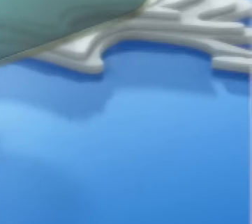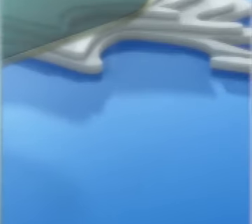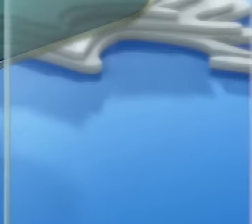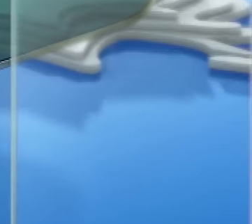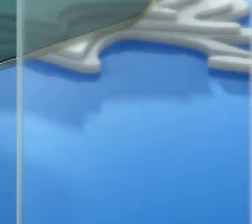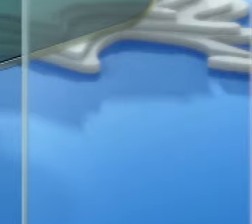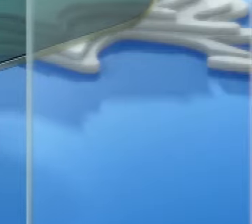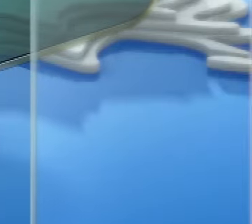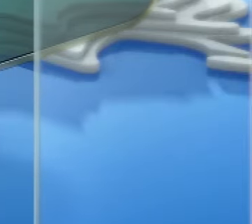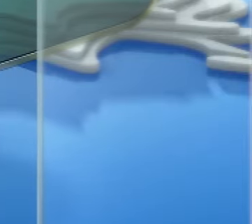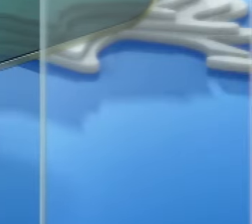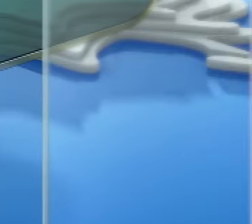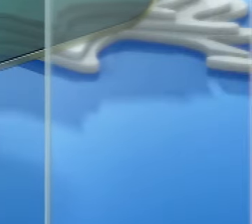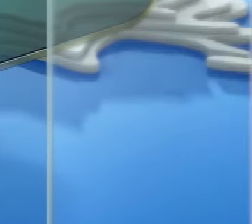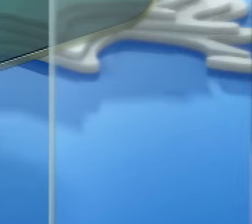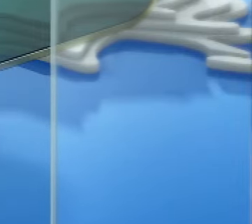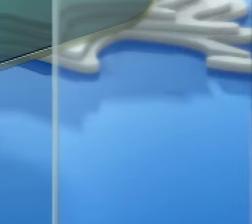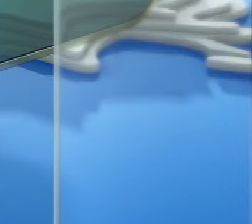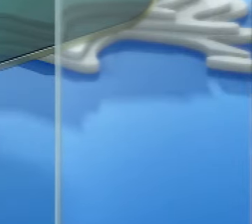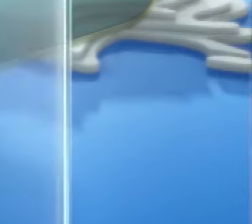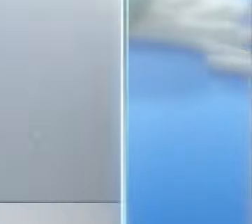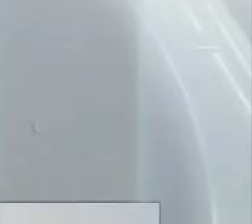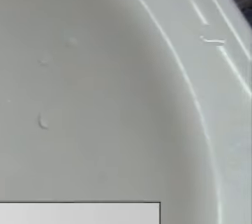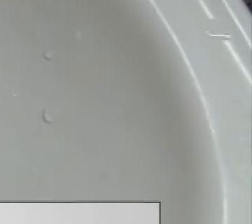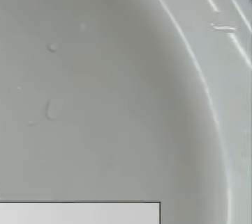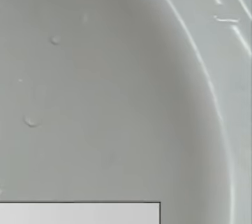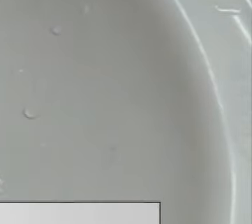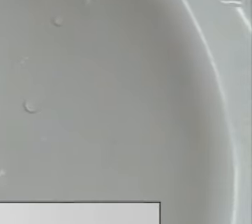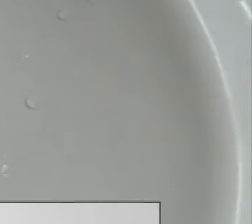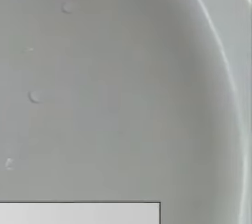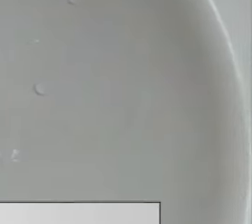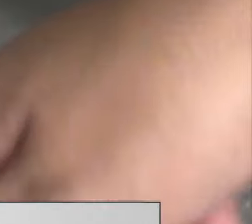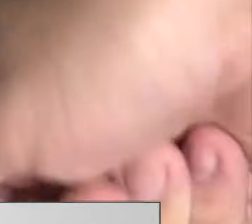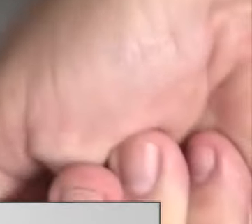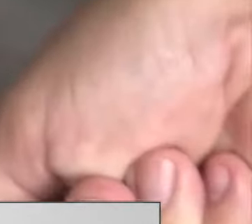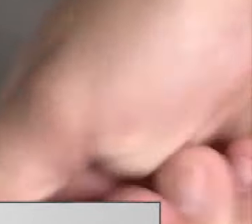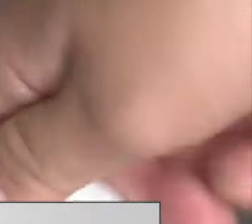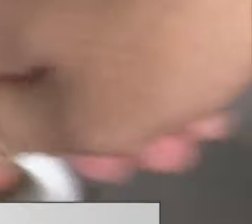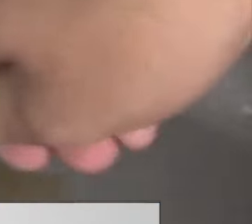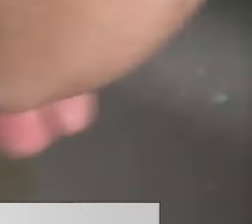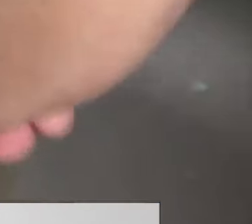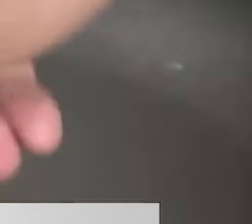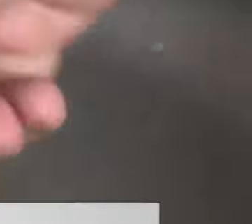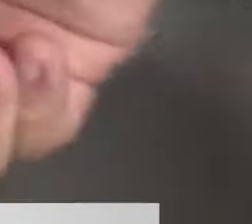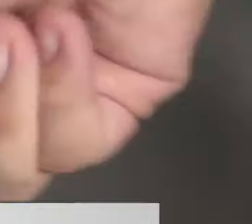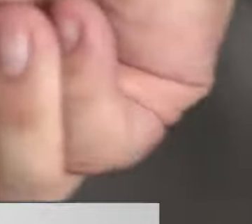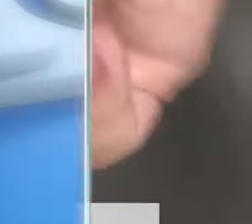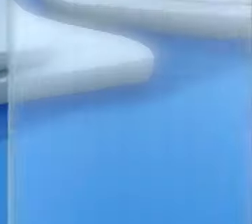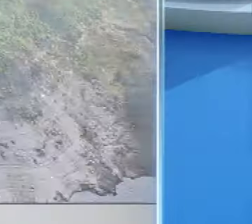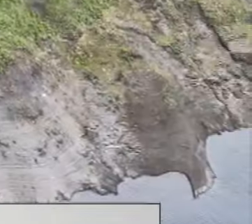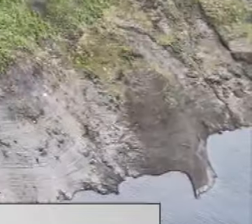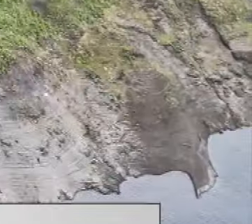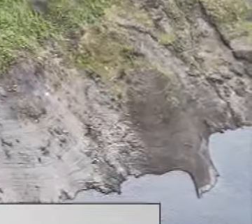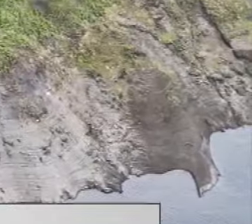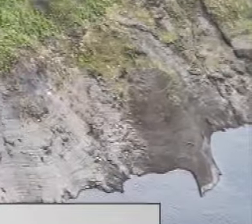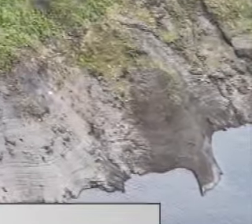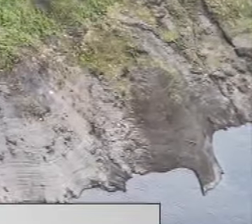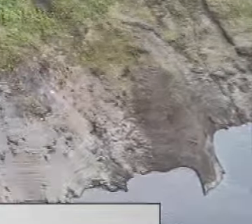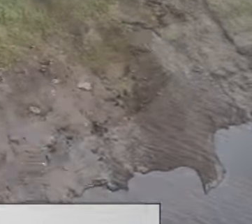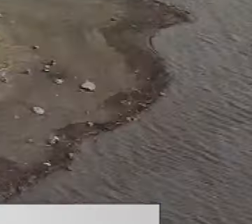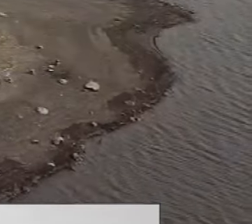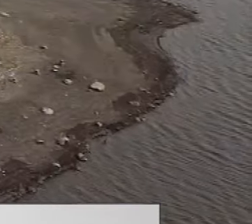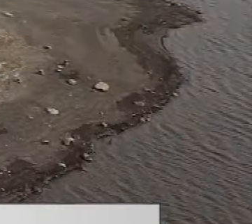Noticentro 1, CMI. Bogotá inicia racionamiento de agua este domingo. El